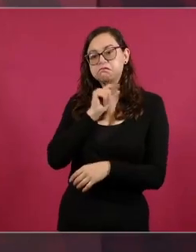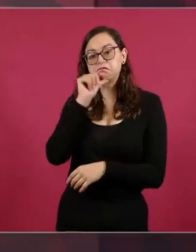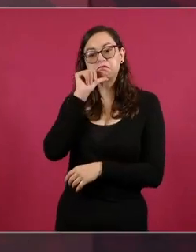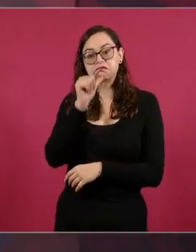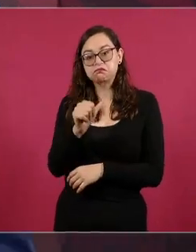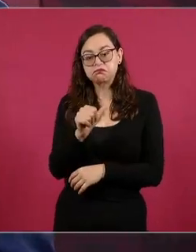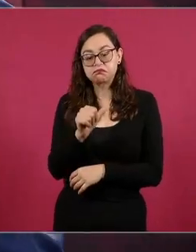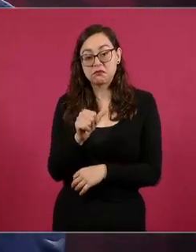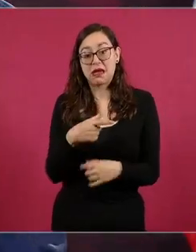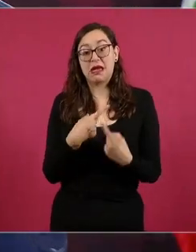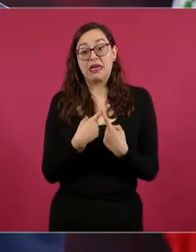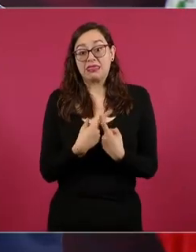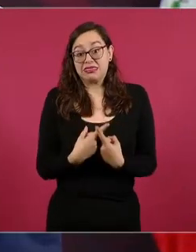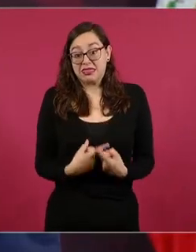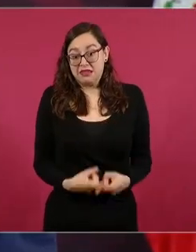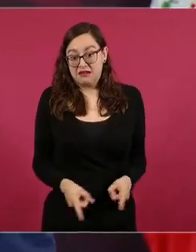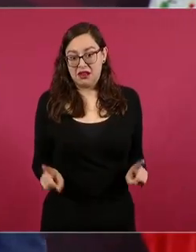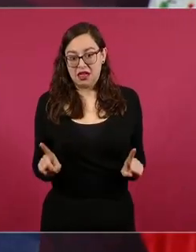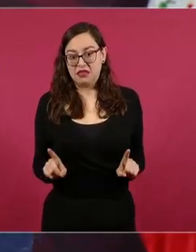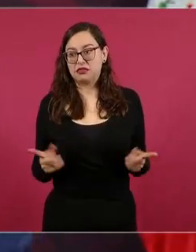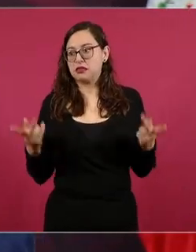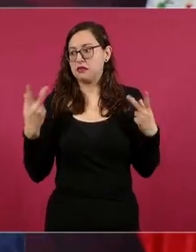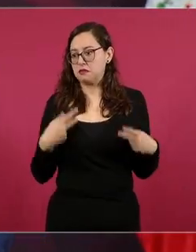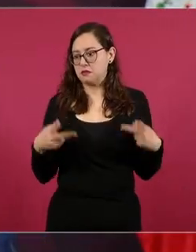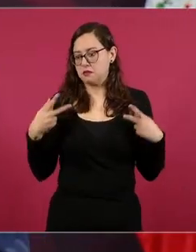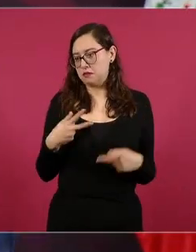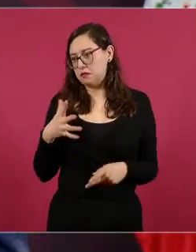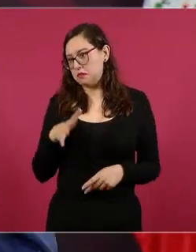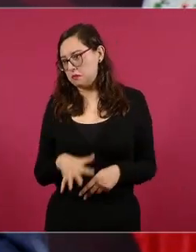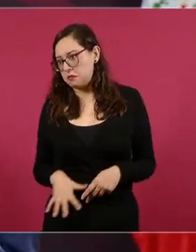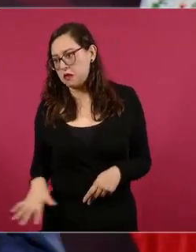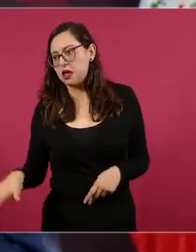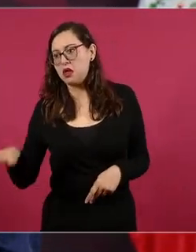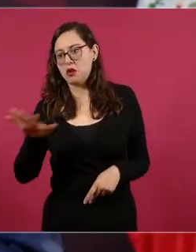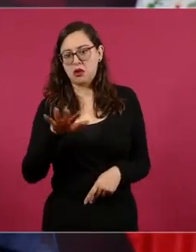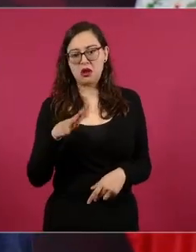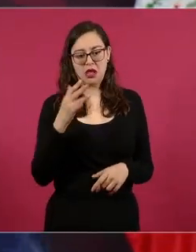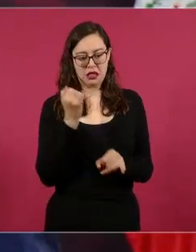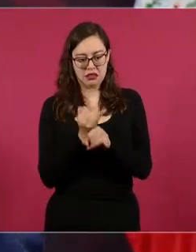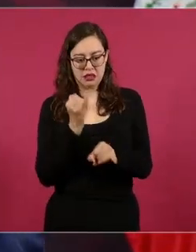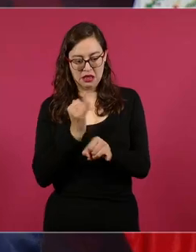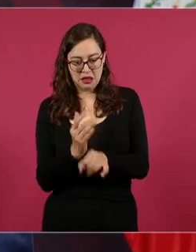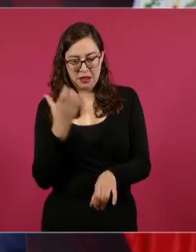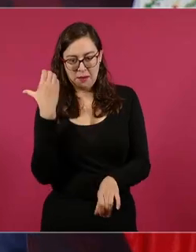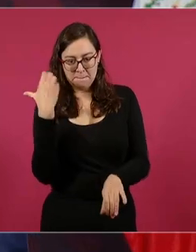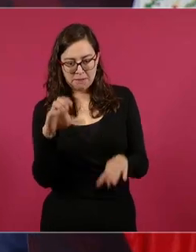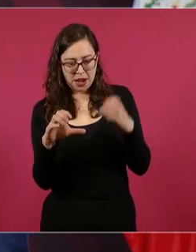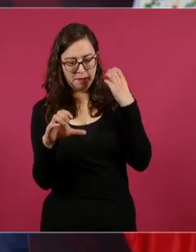los ciudadanos que interactúan en redes sociales